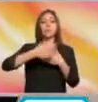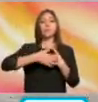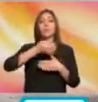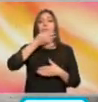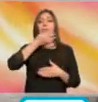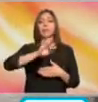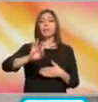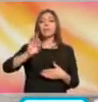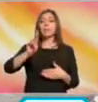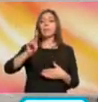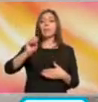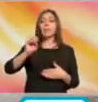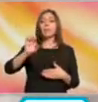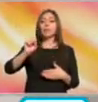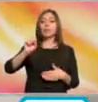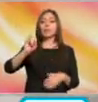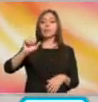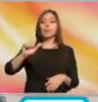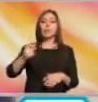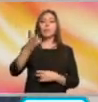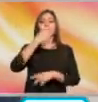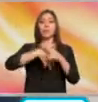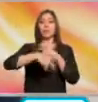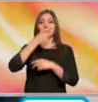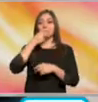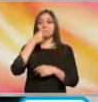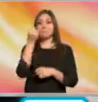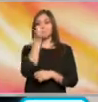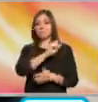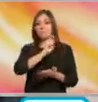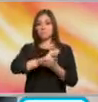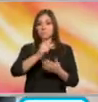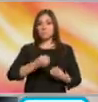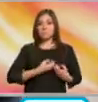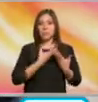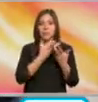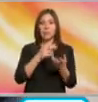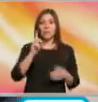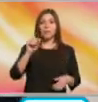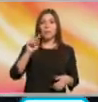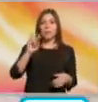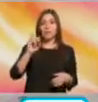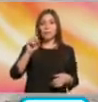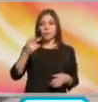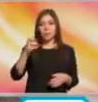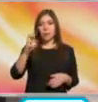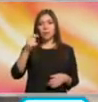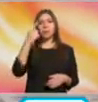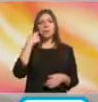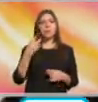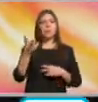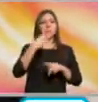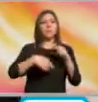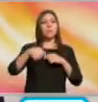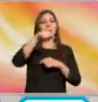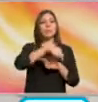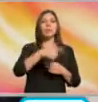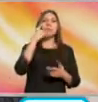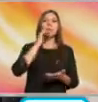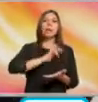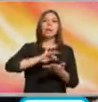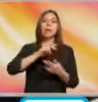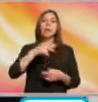de Poesía, donde vienen poetas como David Huerta o poetas extranjeros a leer su poesía. Vamos a recorrerla, tío Alberto,